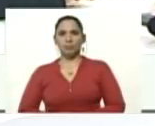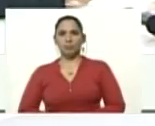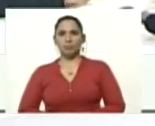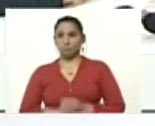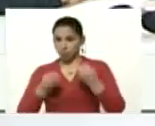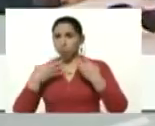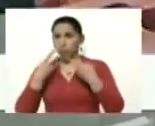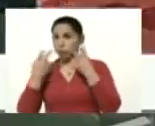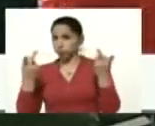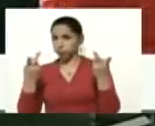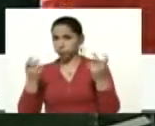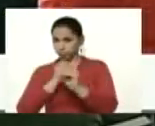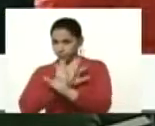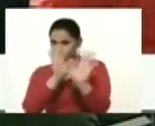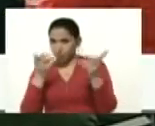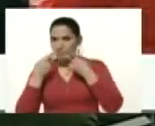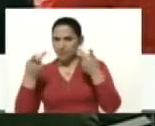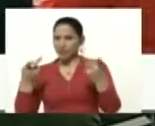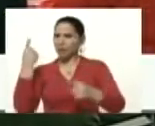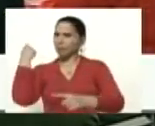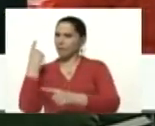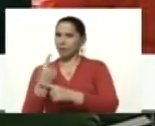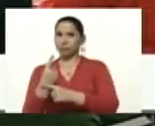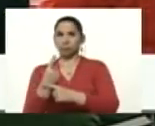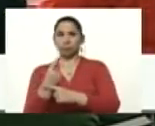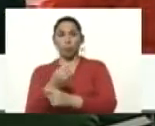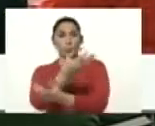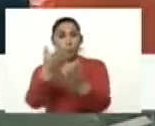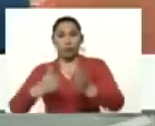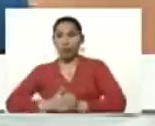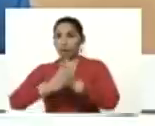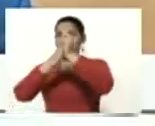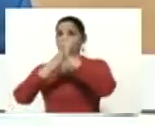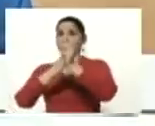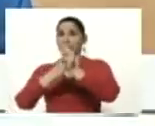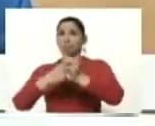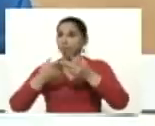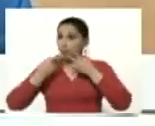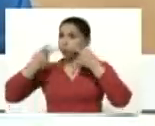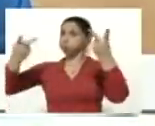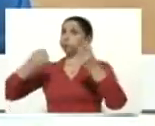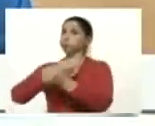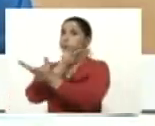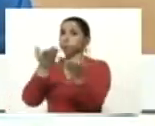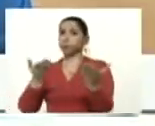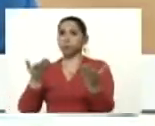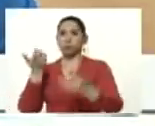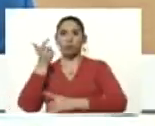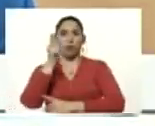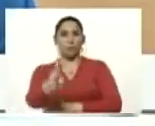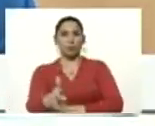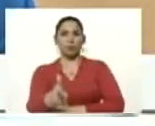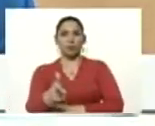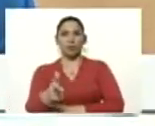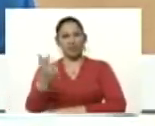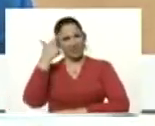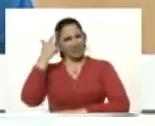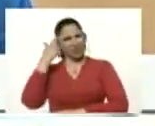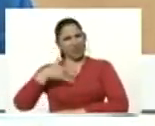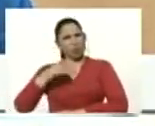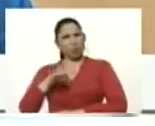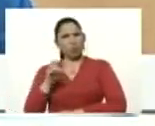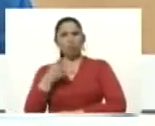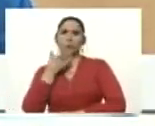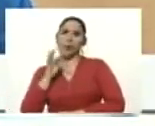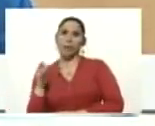Buen mensaje, ¿verdad? Ese mensaje debe llegar. Ustedes que son líderes, díganselo a los transportistas. ¿Sabes qué es doloroso?